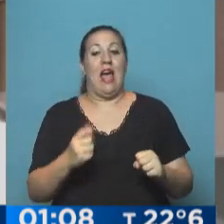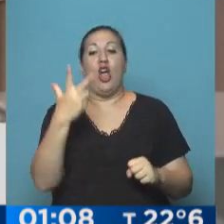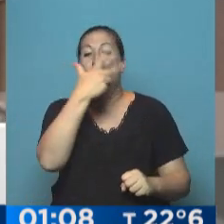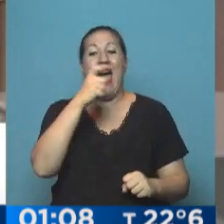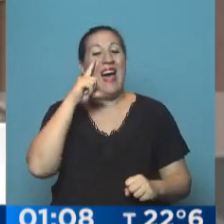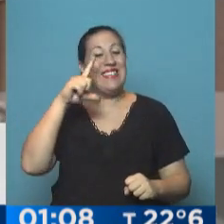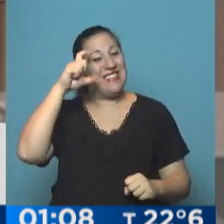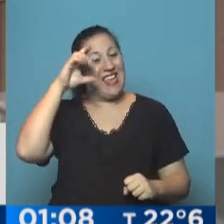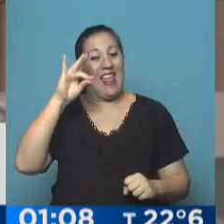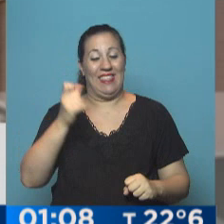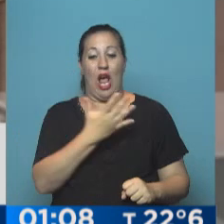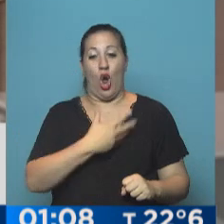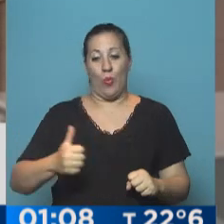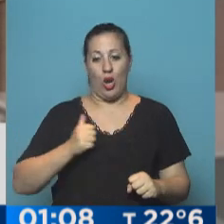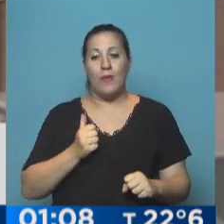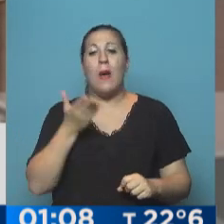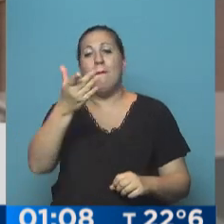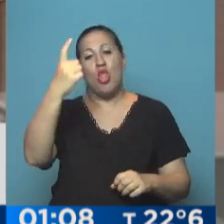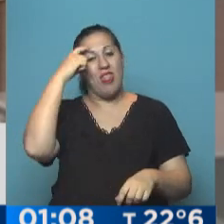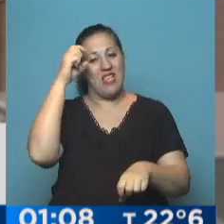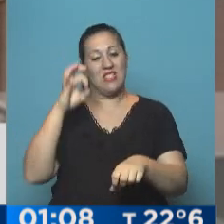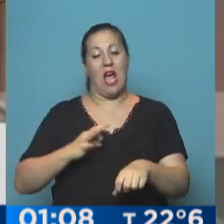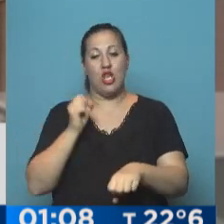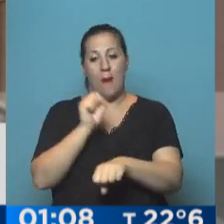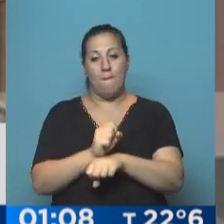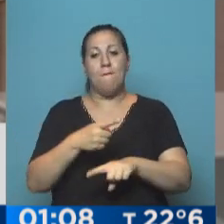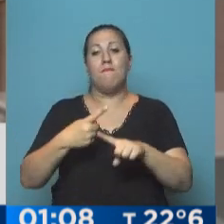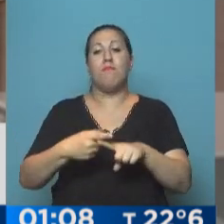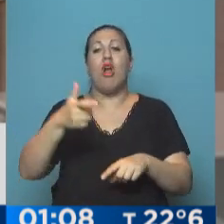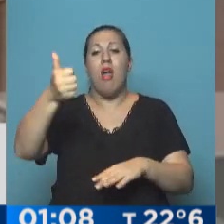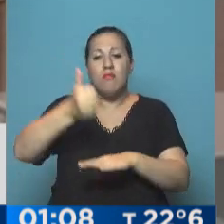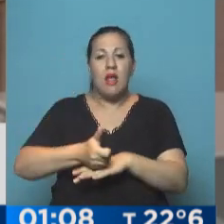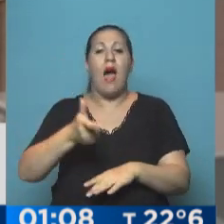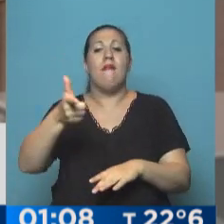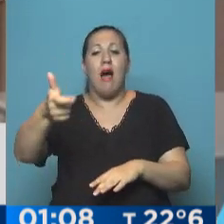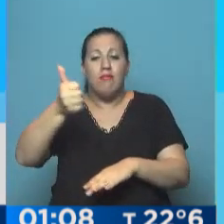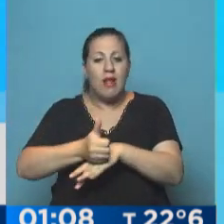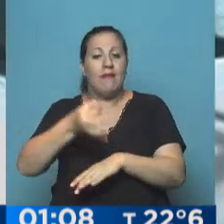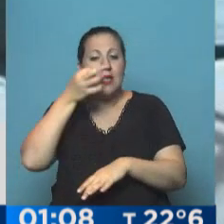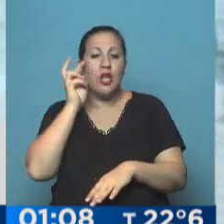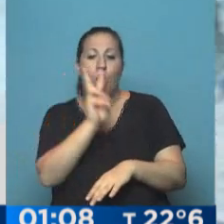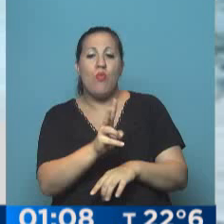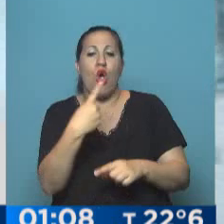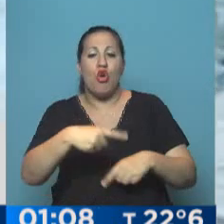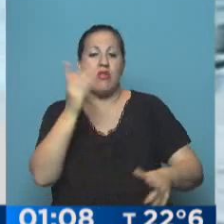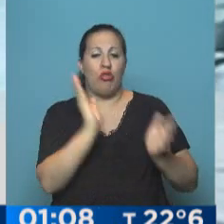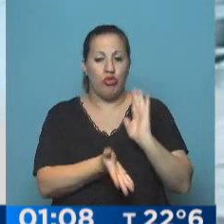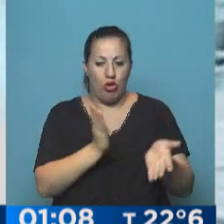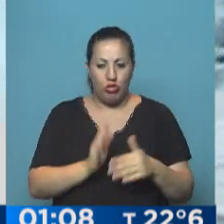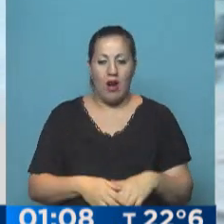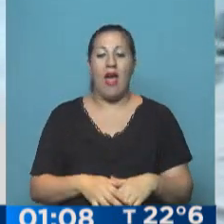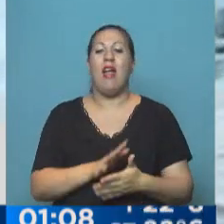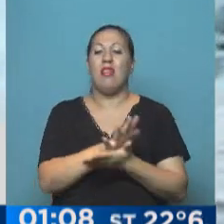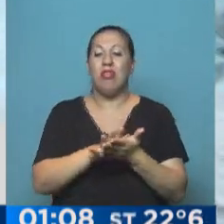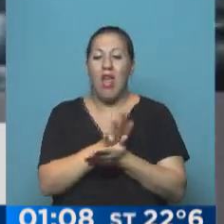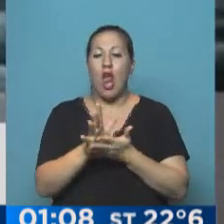dictadura, pidieron 10 años de prisión por haber presenciado sesiones de torturas. Delitos económicos en